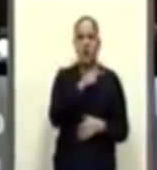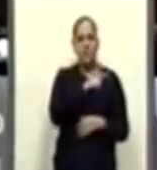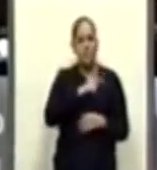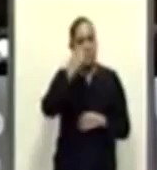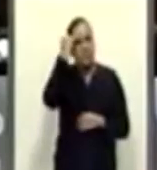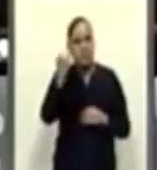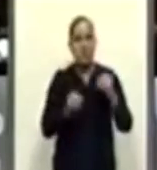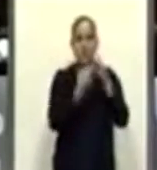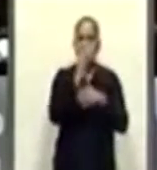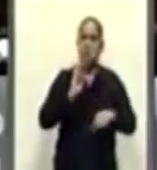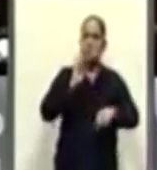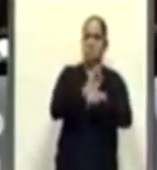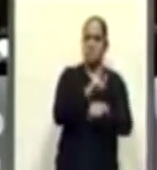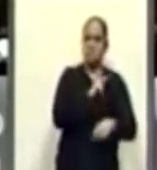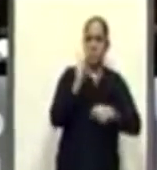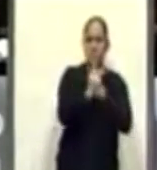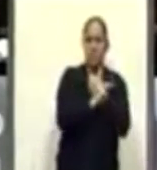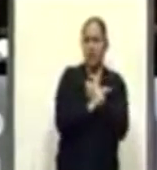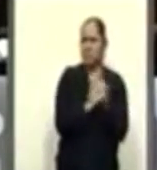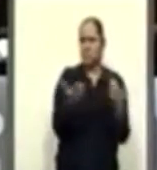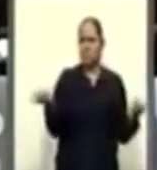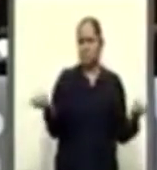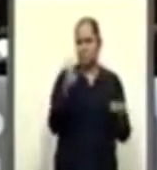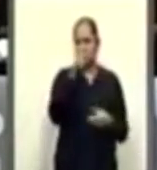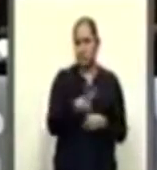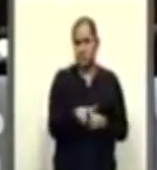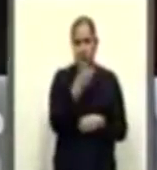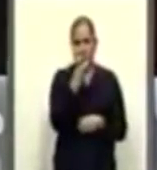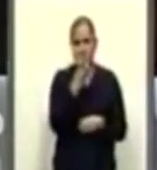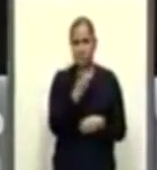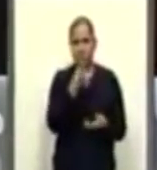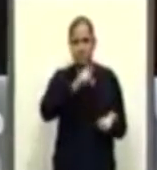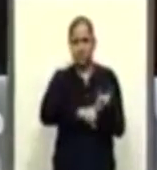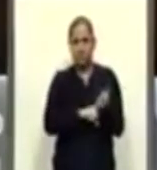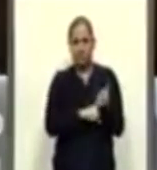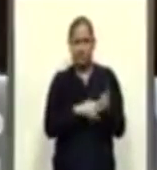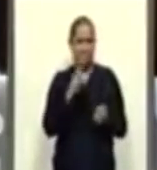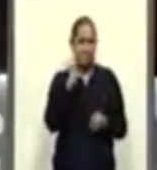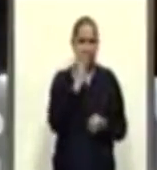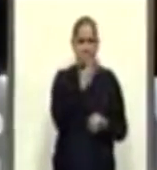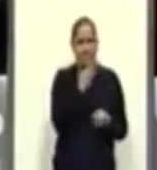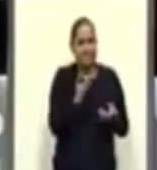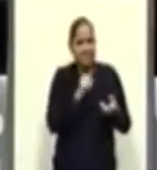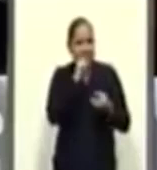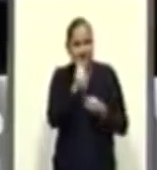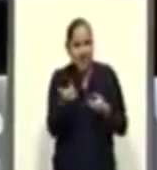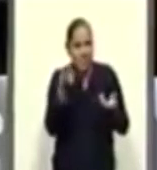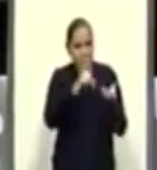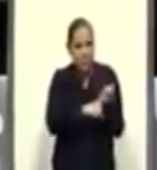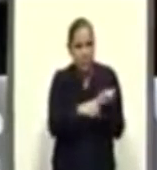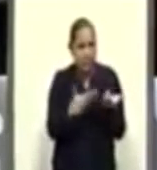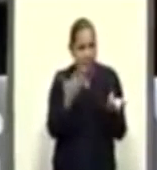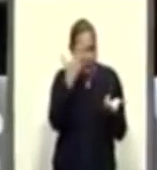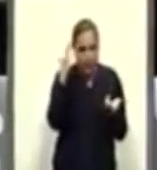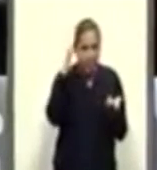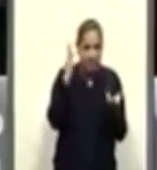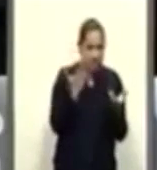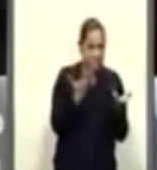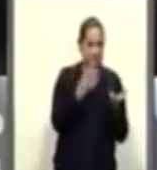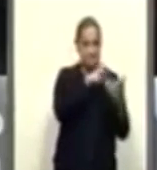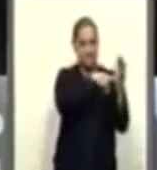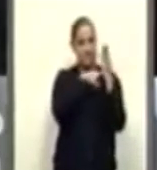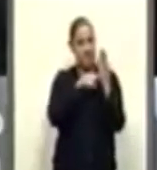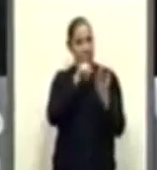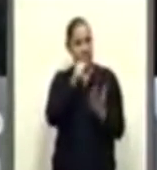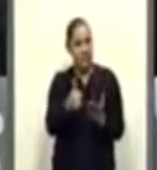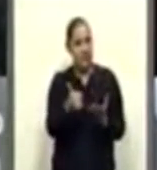debe entender que un gobierno democrático nace y se sostiene por medio de la participación activa de los ciudadanos